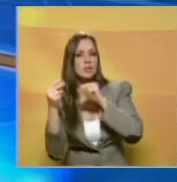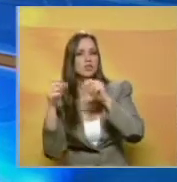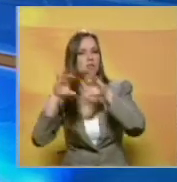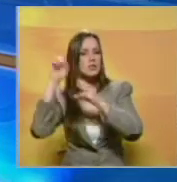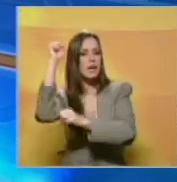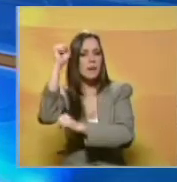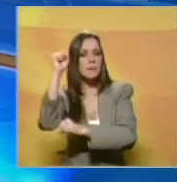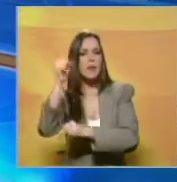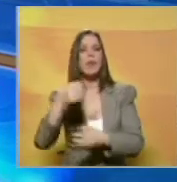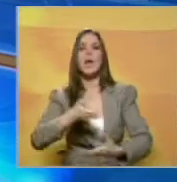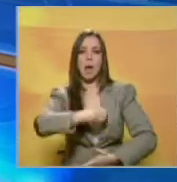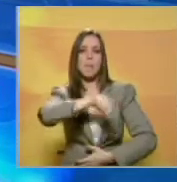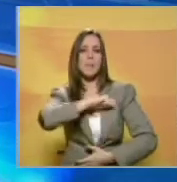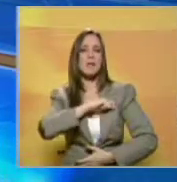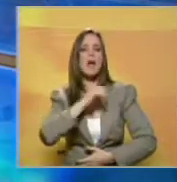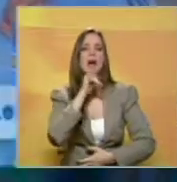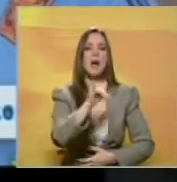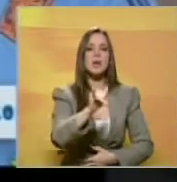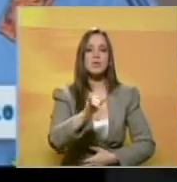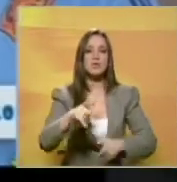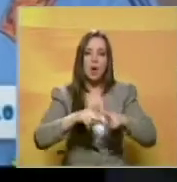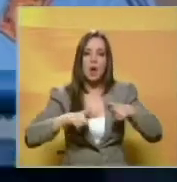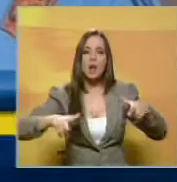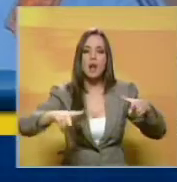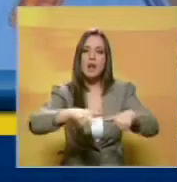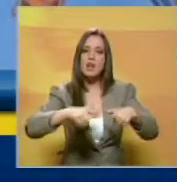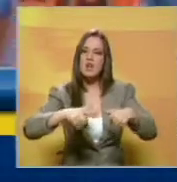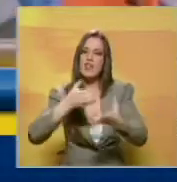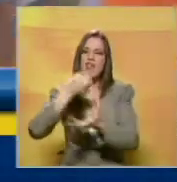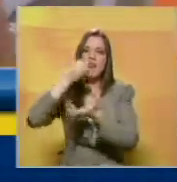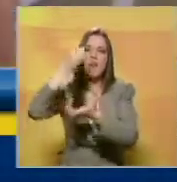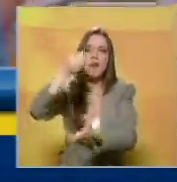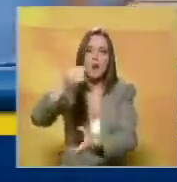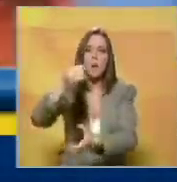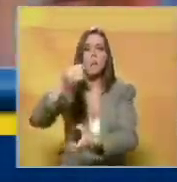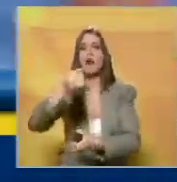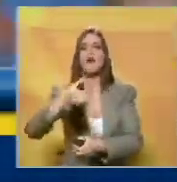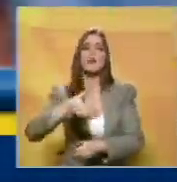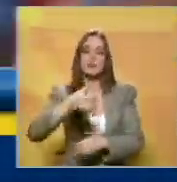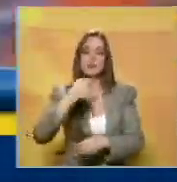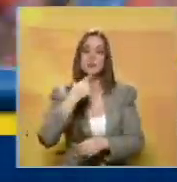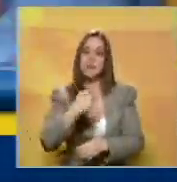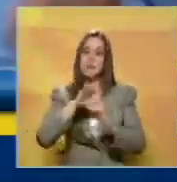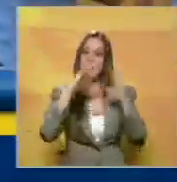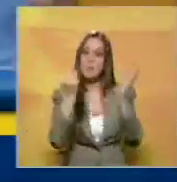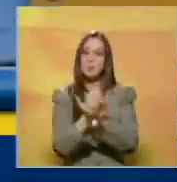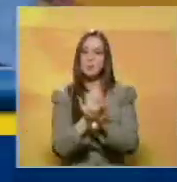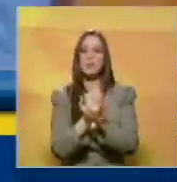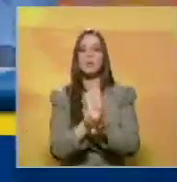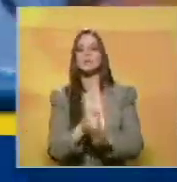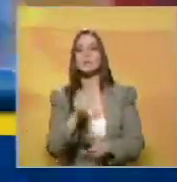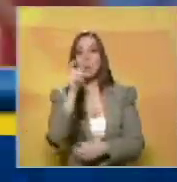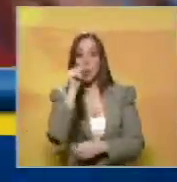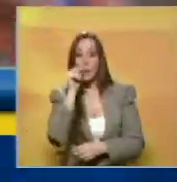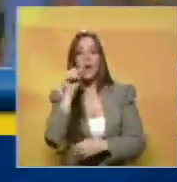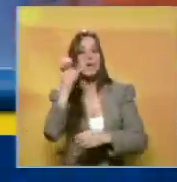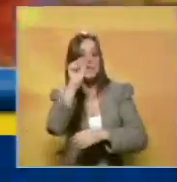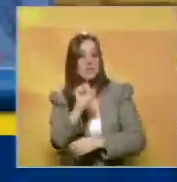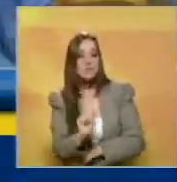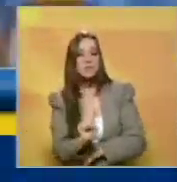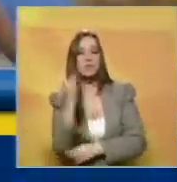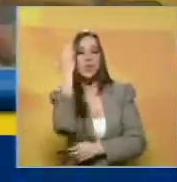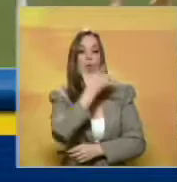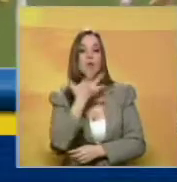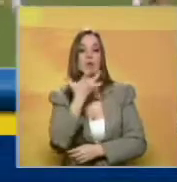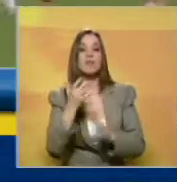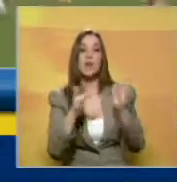para la Copa del Mundo. El seleccionador Vicente del Bosque presentó la lista de 30 convocados con la base de jugadores que ganó el título en Sudáfrica 2010.